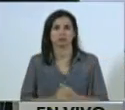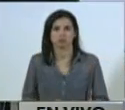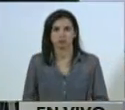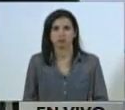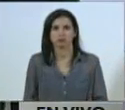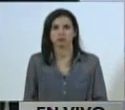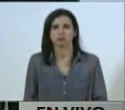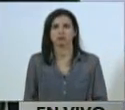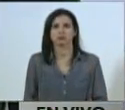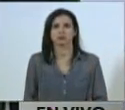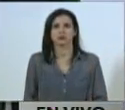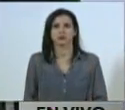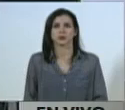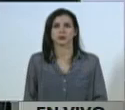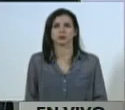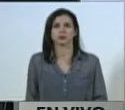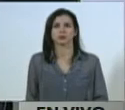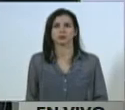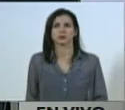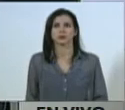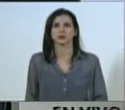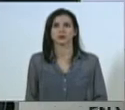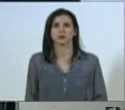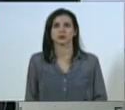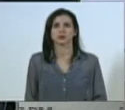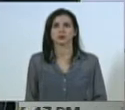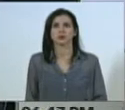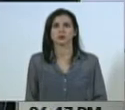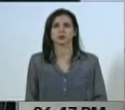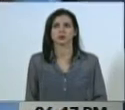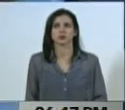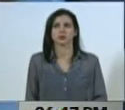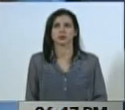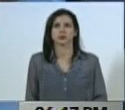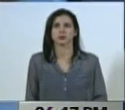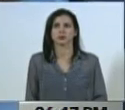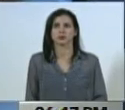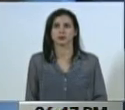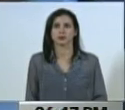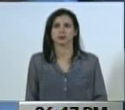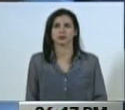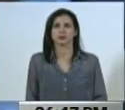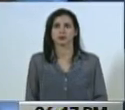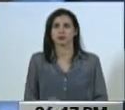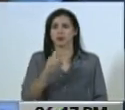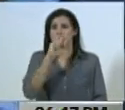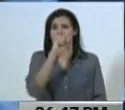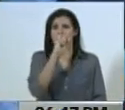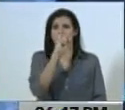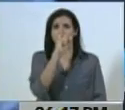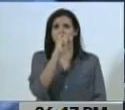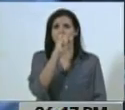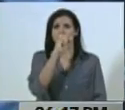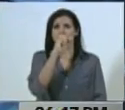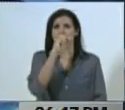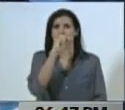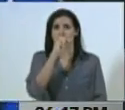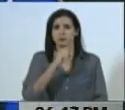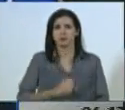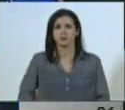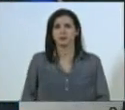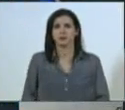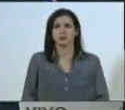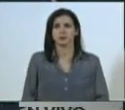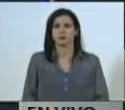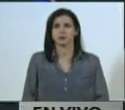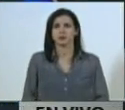first time you are getting OPEC and non-OPEC together to jointly monitor their production to